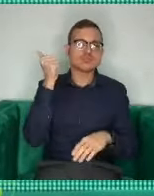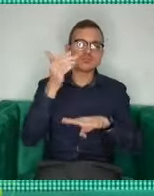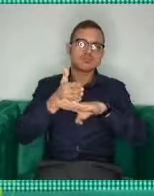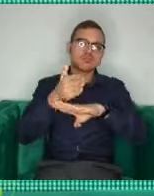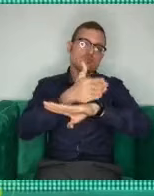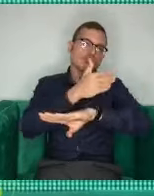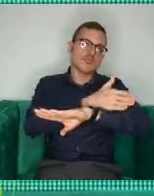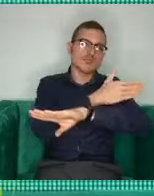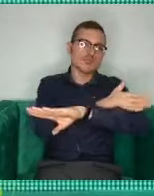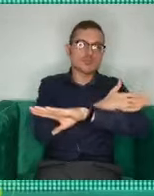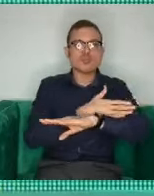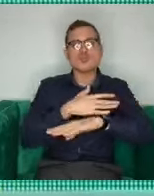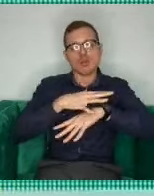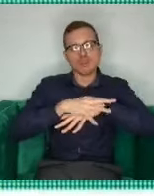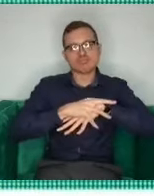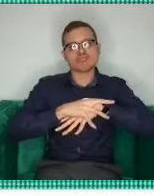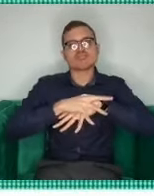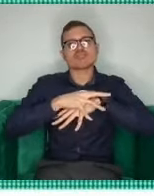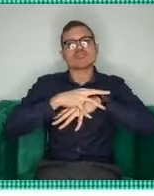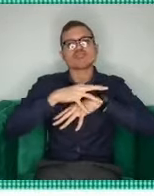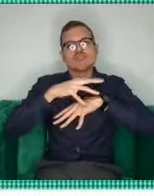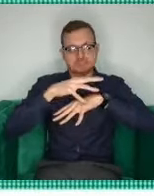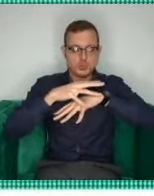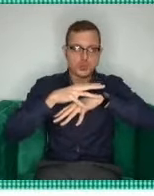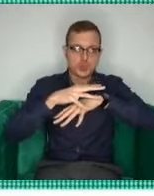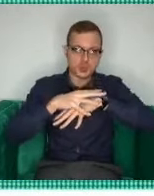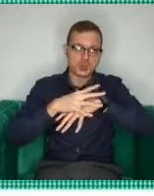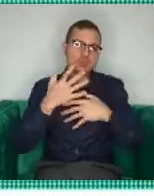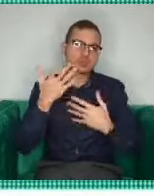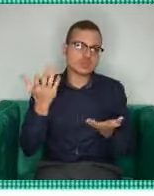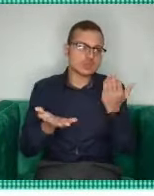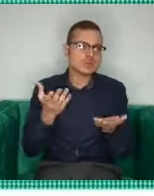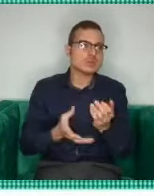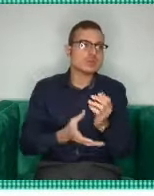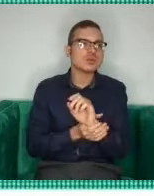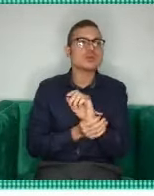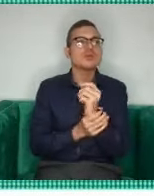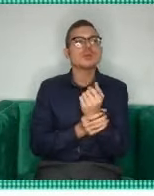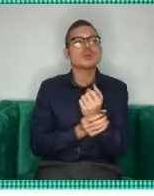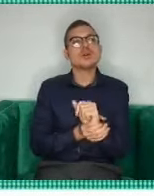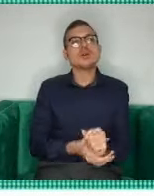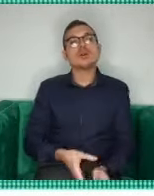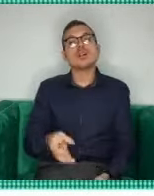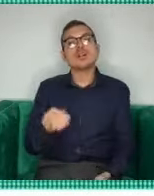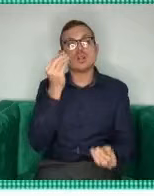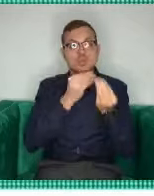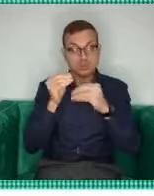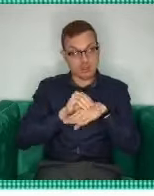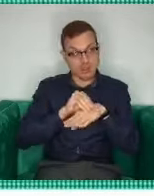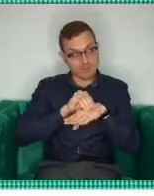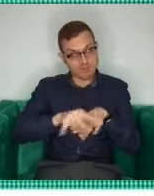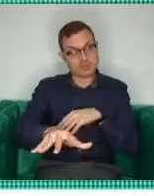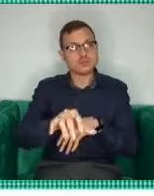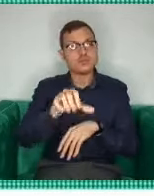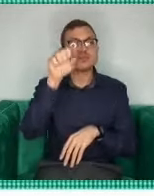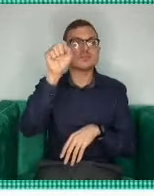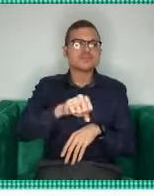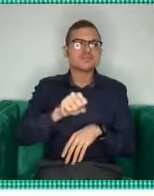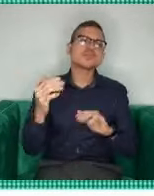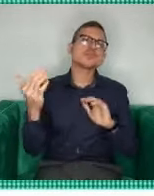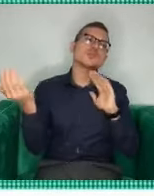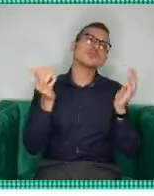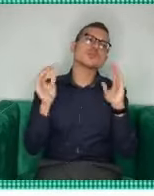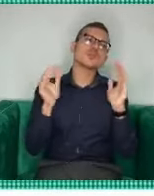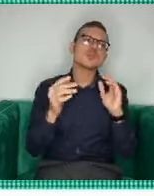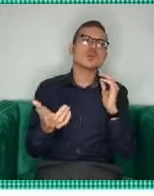bajando. Así que la dieta sí influye. Fíjate, yo siempre lo comparo con un fuego. Nosotros tenemos un fuego que es